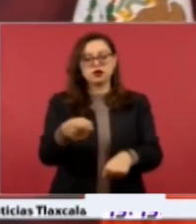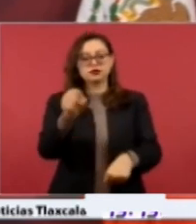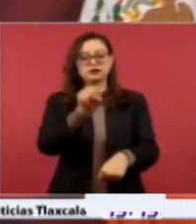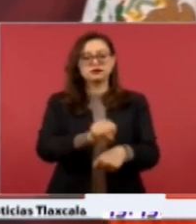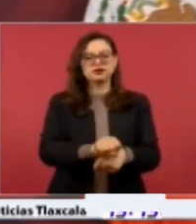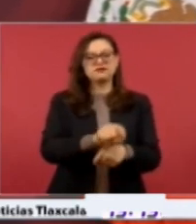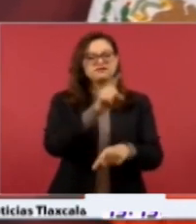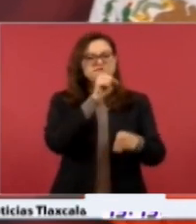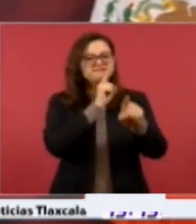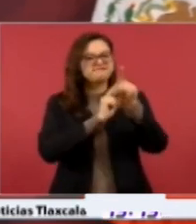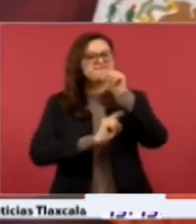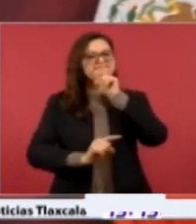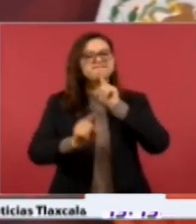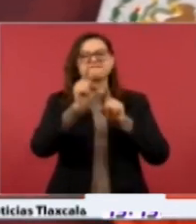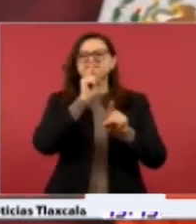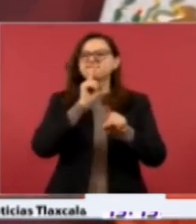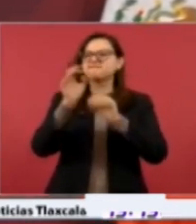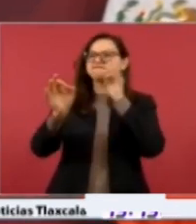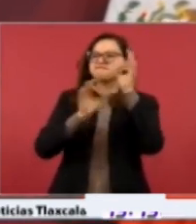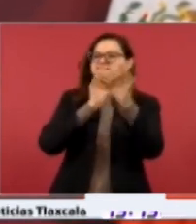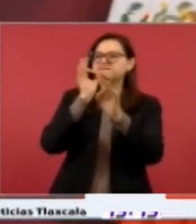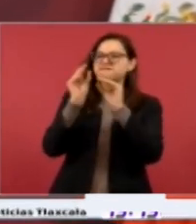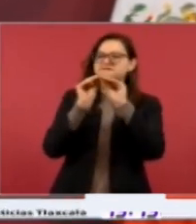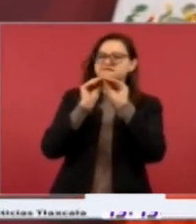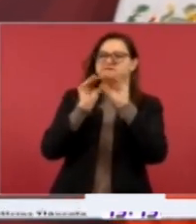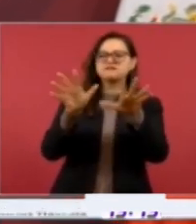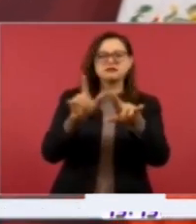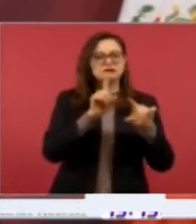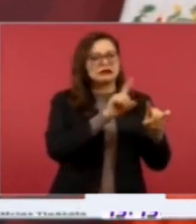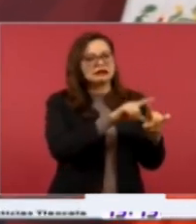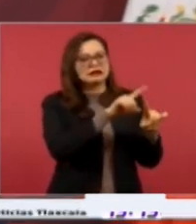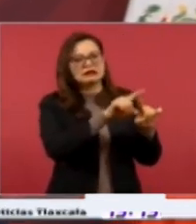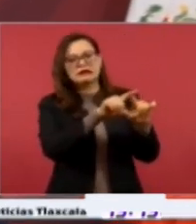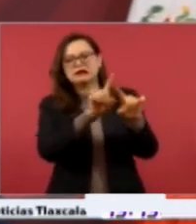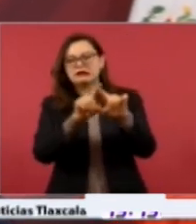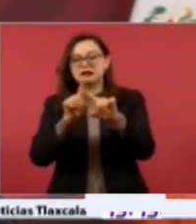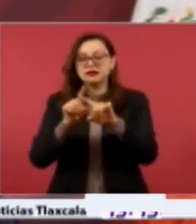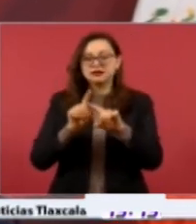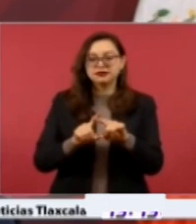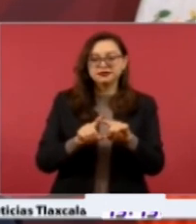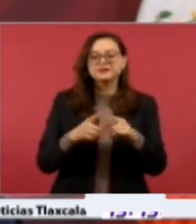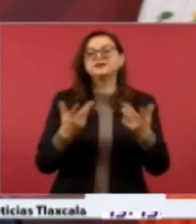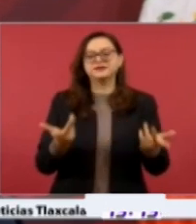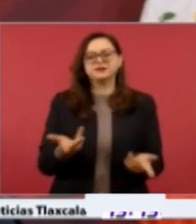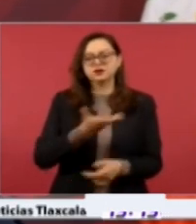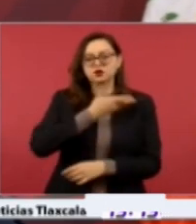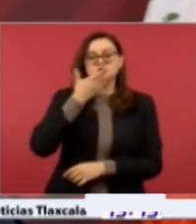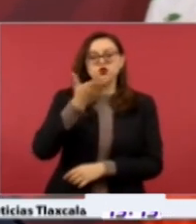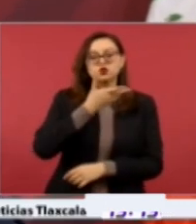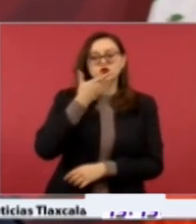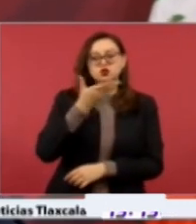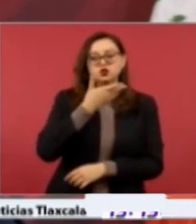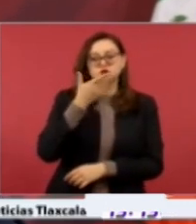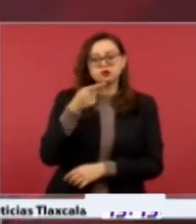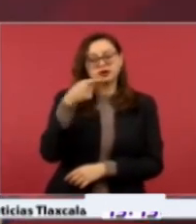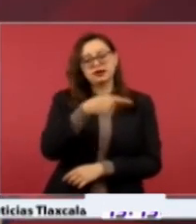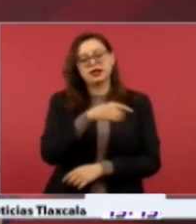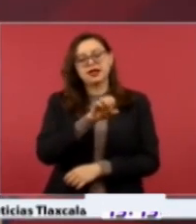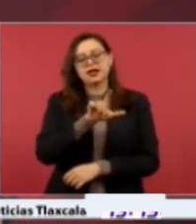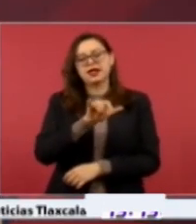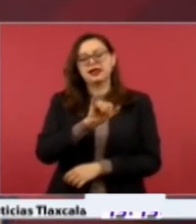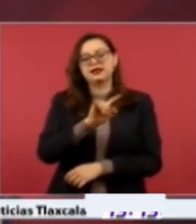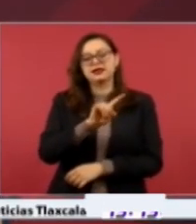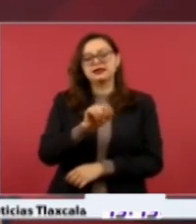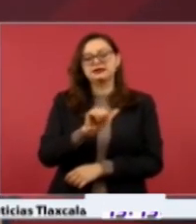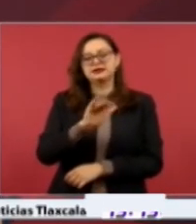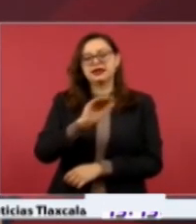máxima capacidad para llegar a los 340 mil barriles por día. Anunció además que el próximo 18 de marzo, en el marco del aniversario de la